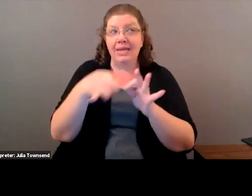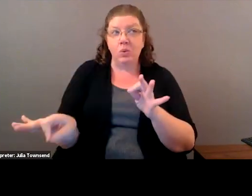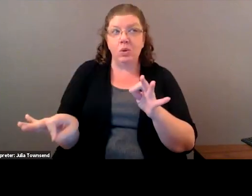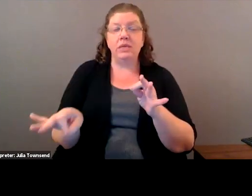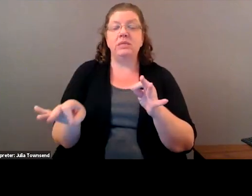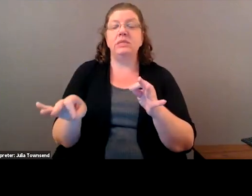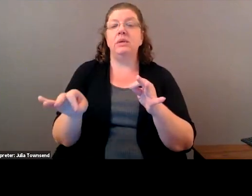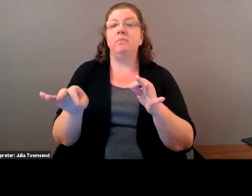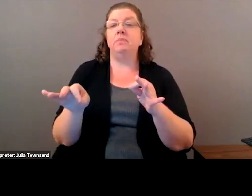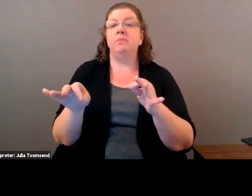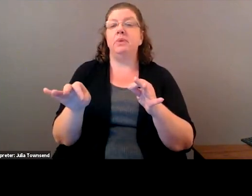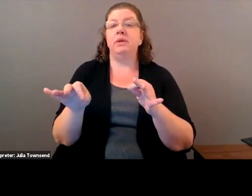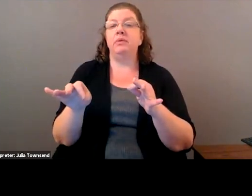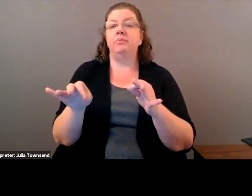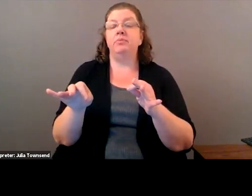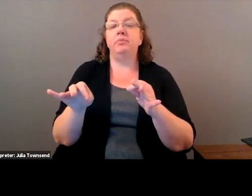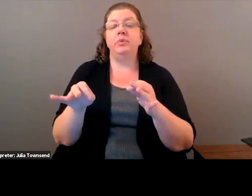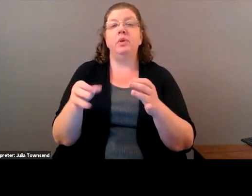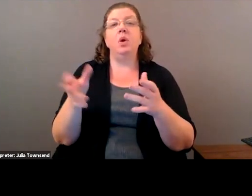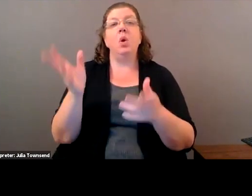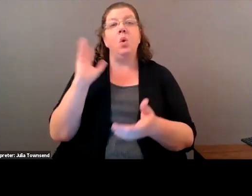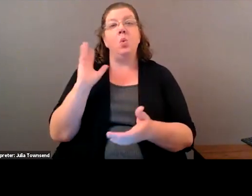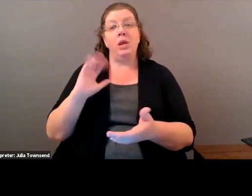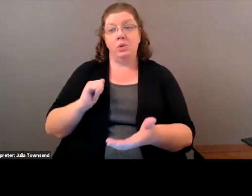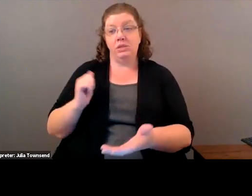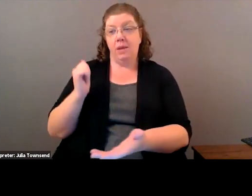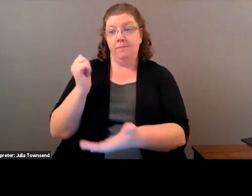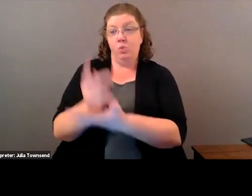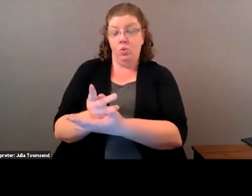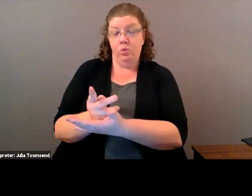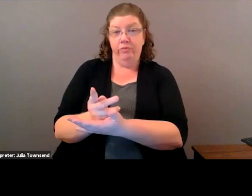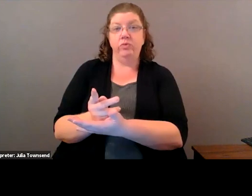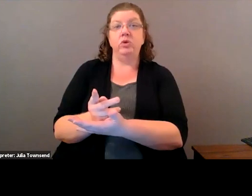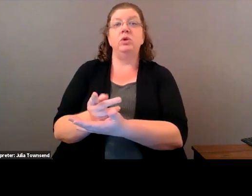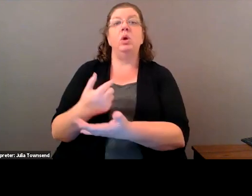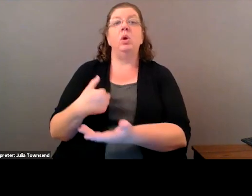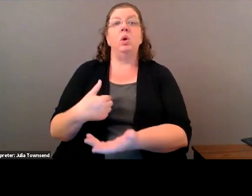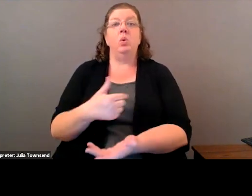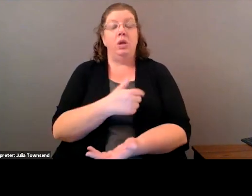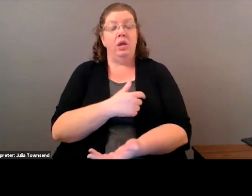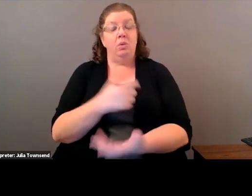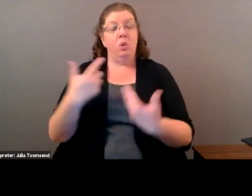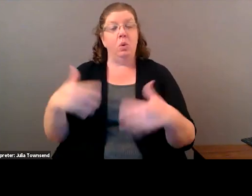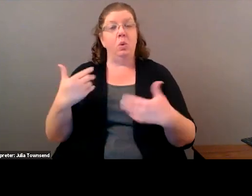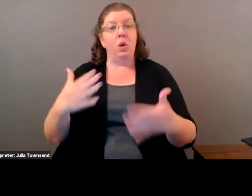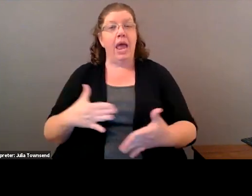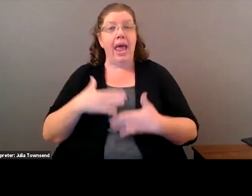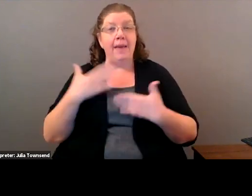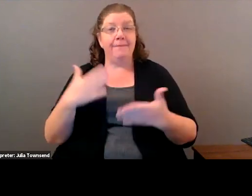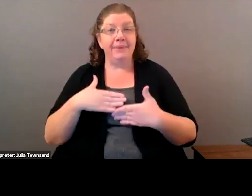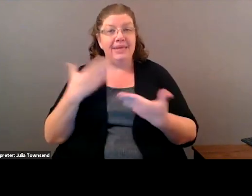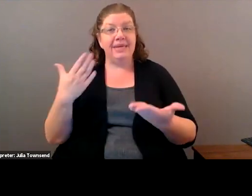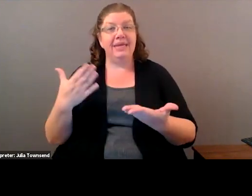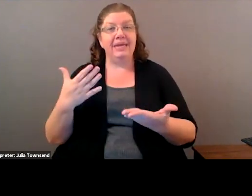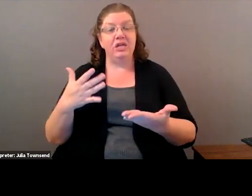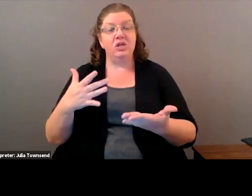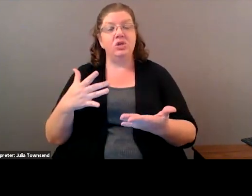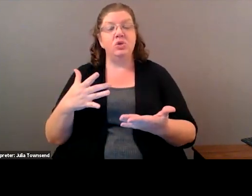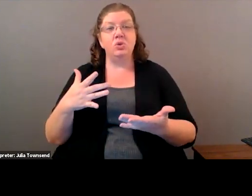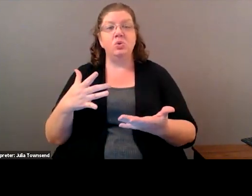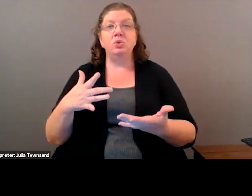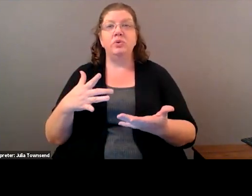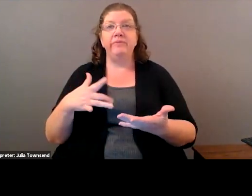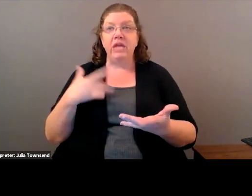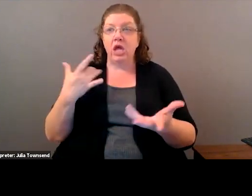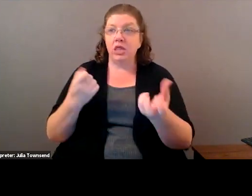Cuando se aprobó, nos dio mucho gusto sentir el apoyo de los miembros